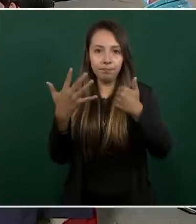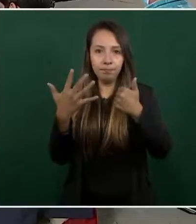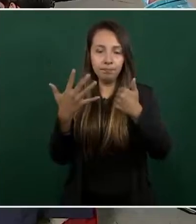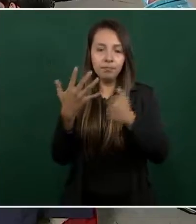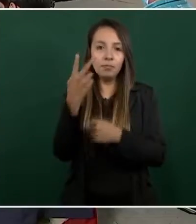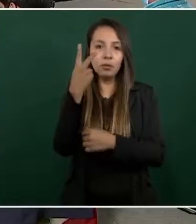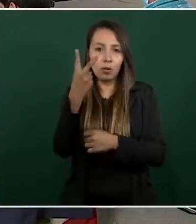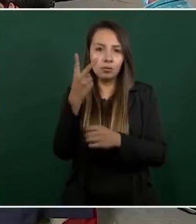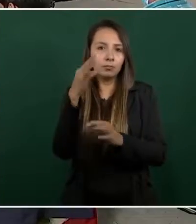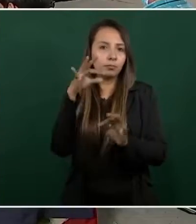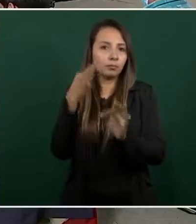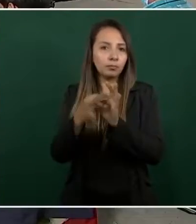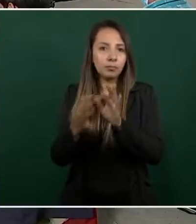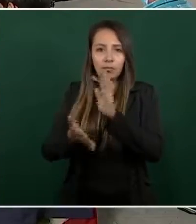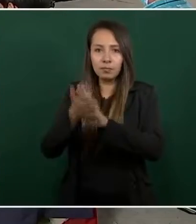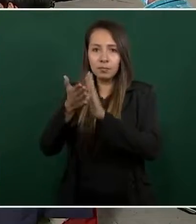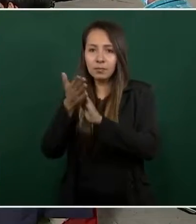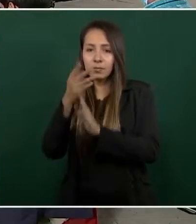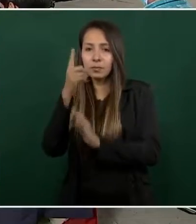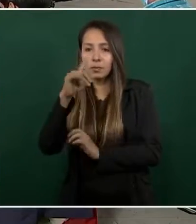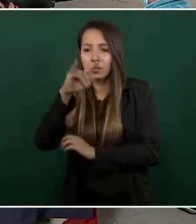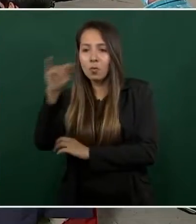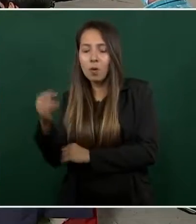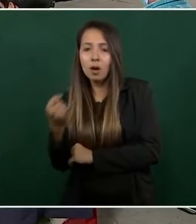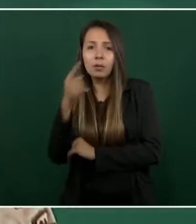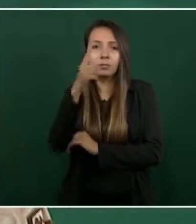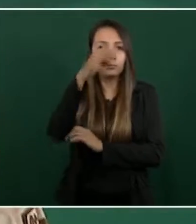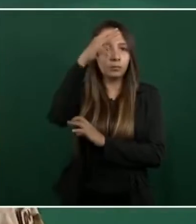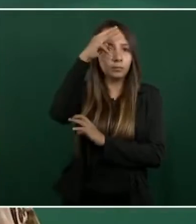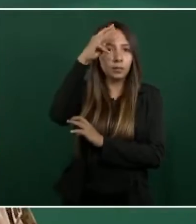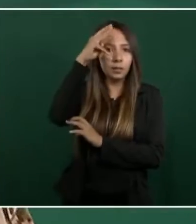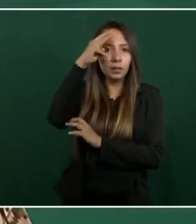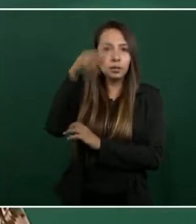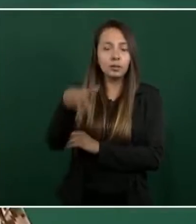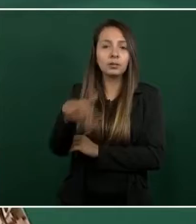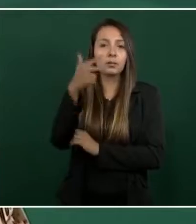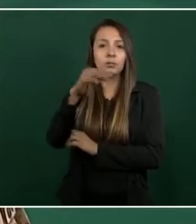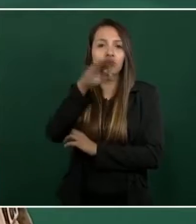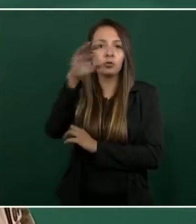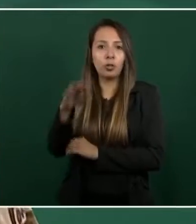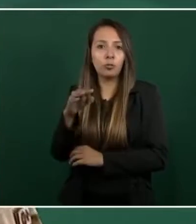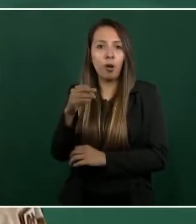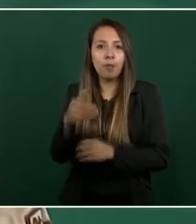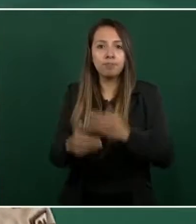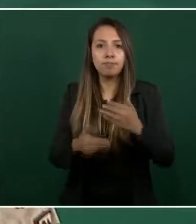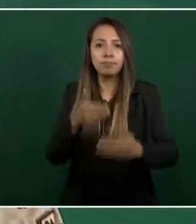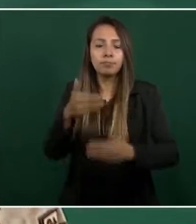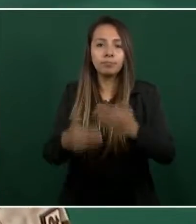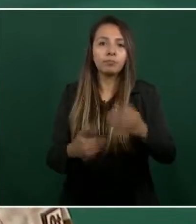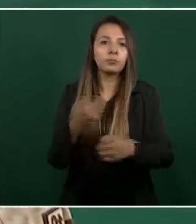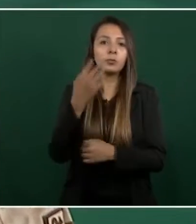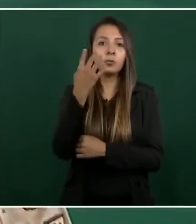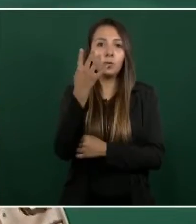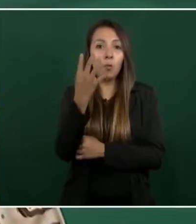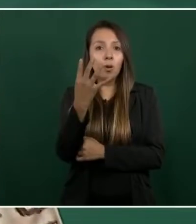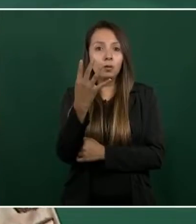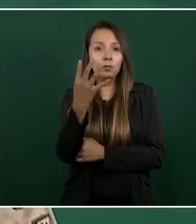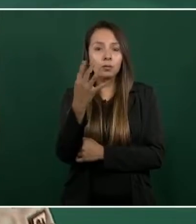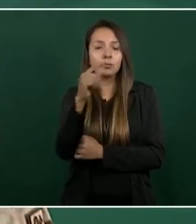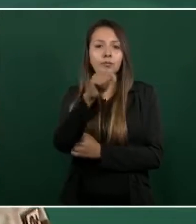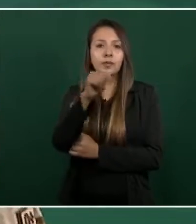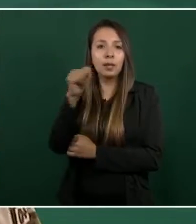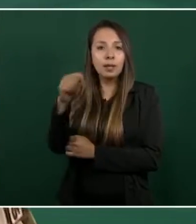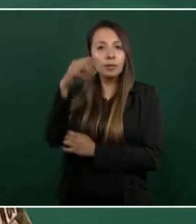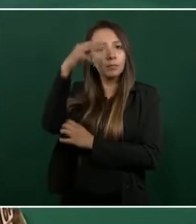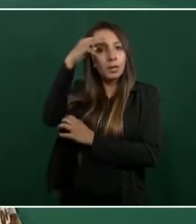en construcción, una en Tijuana y otra en Mexicali, con el 13% de avance, y cuatro que son Tecate,